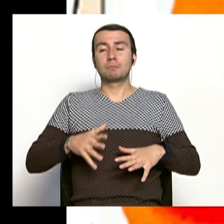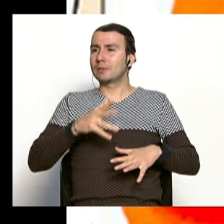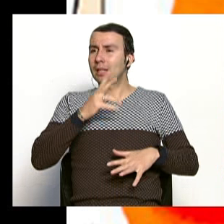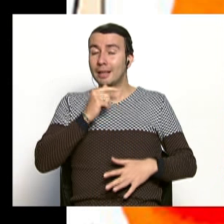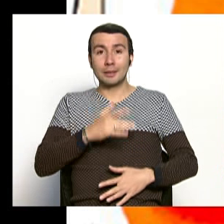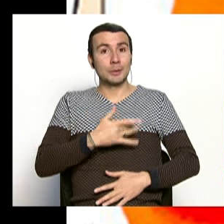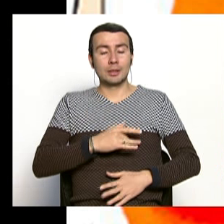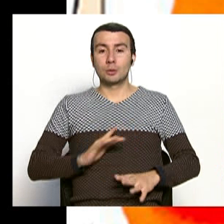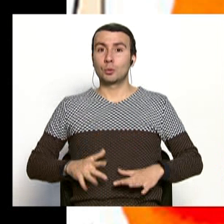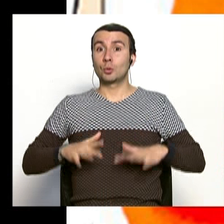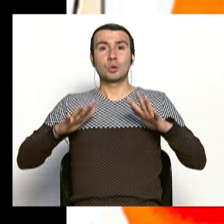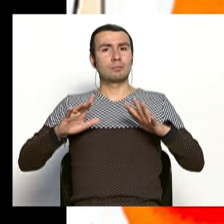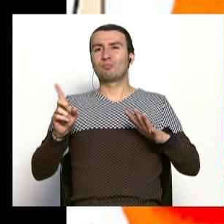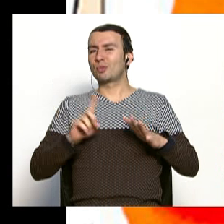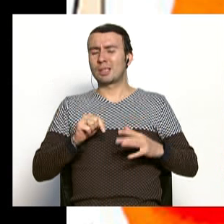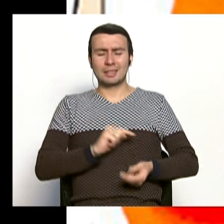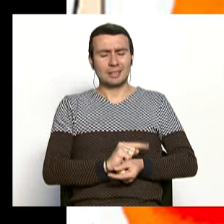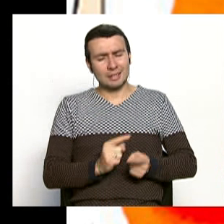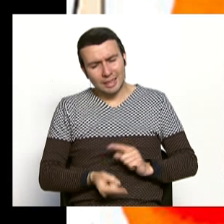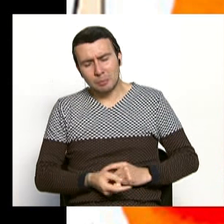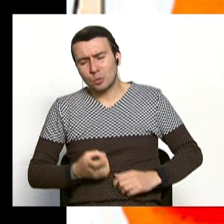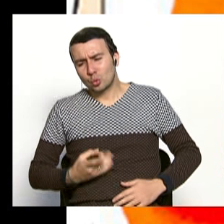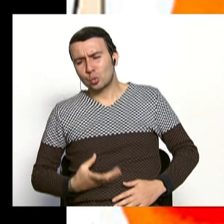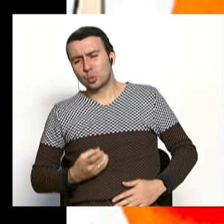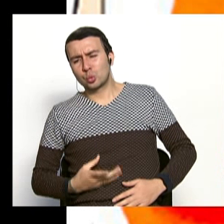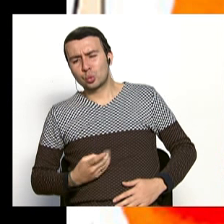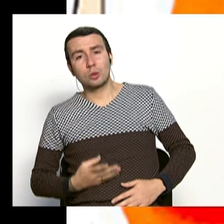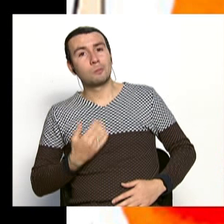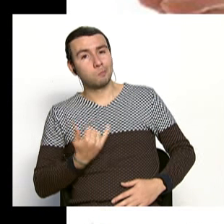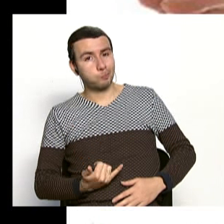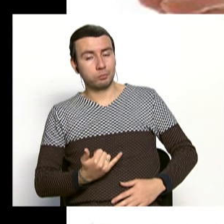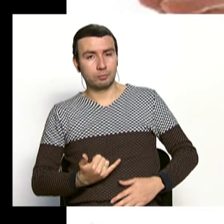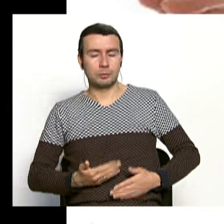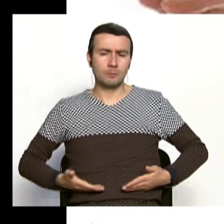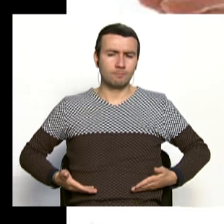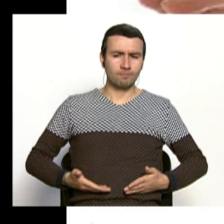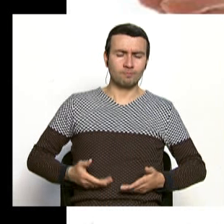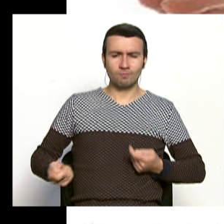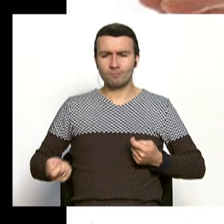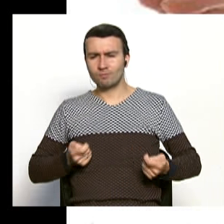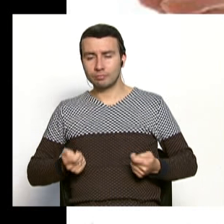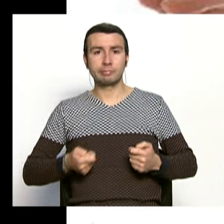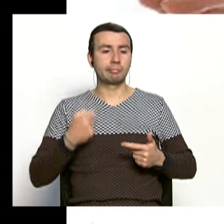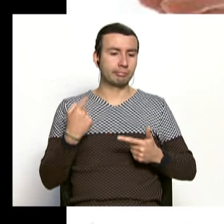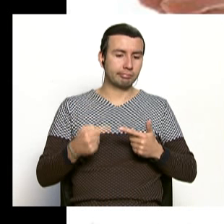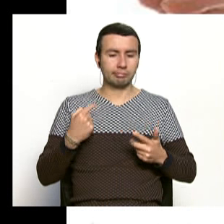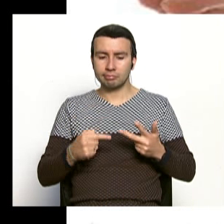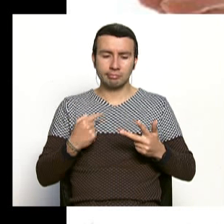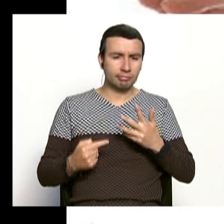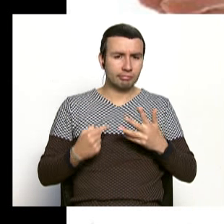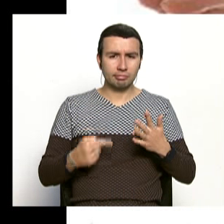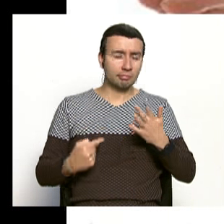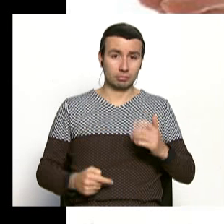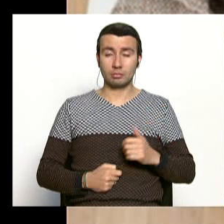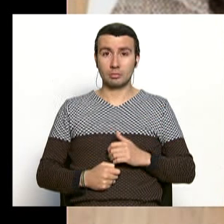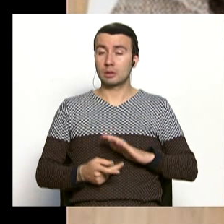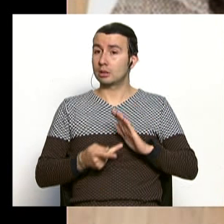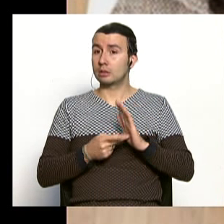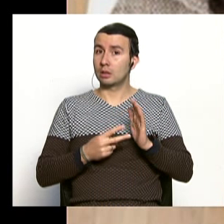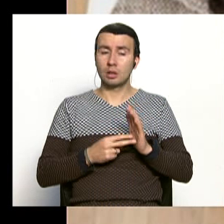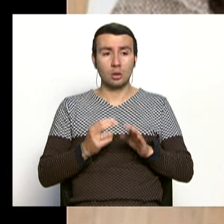esa sensación del placer sino que se convierte en dolor Entonces Entonces es muy importante reiterarles que no no todo el dolor